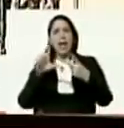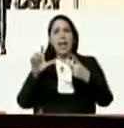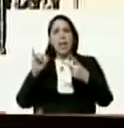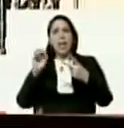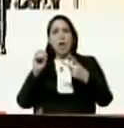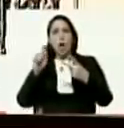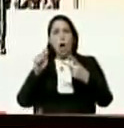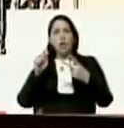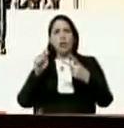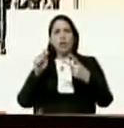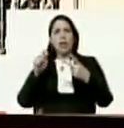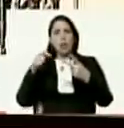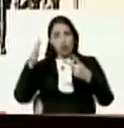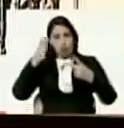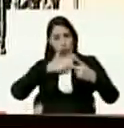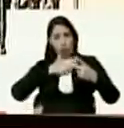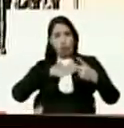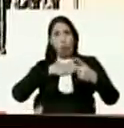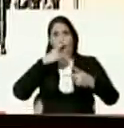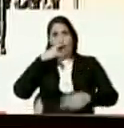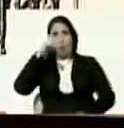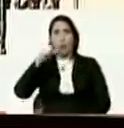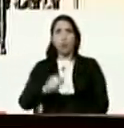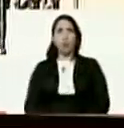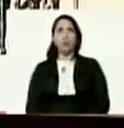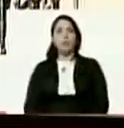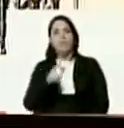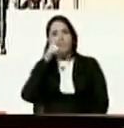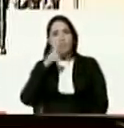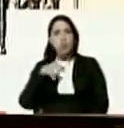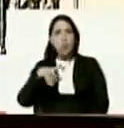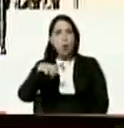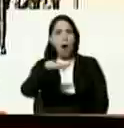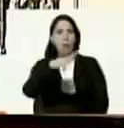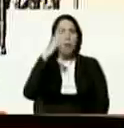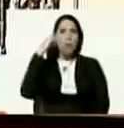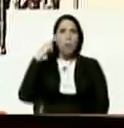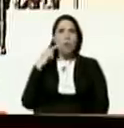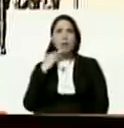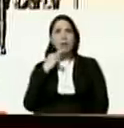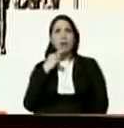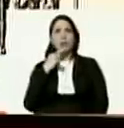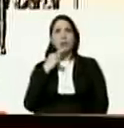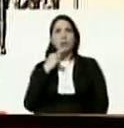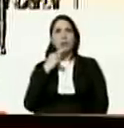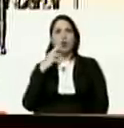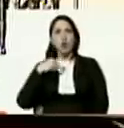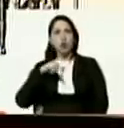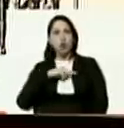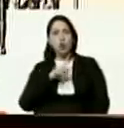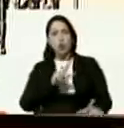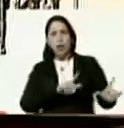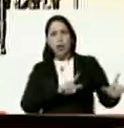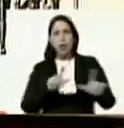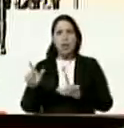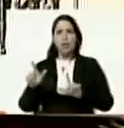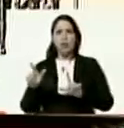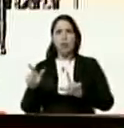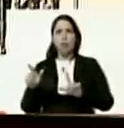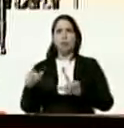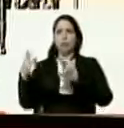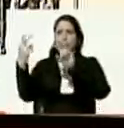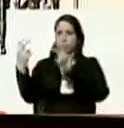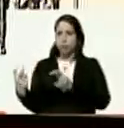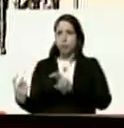Nicolás Maduro Moros y el pueblo bolivariano estamos listos a dialogar